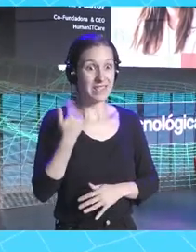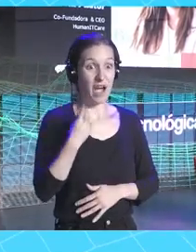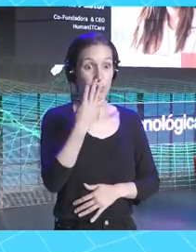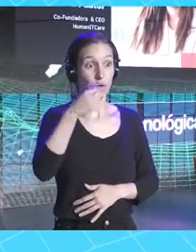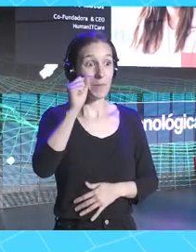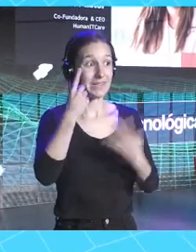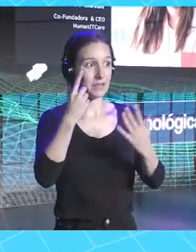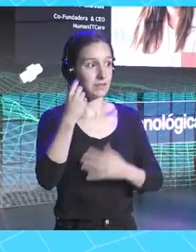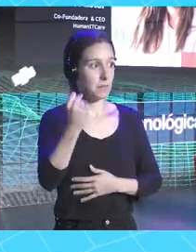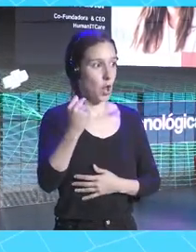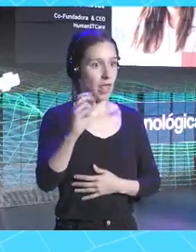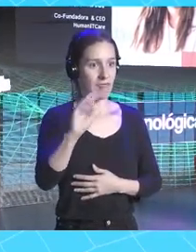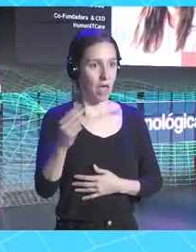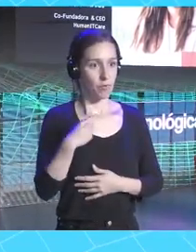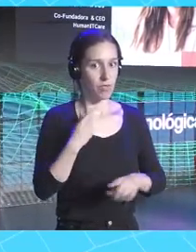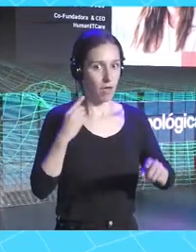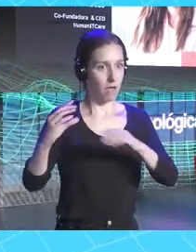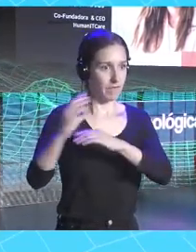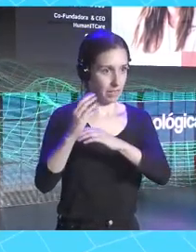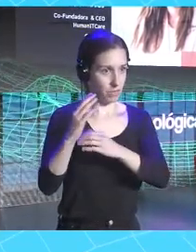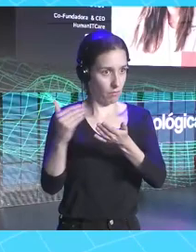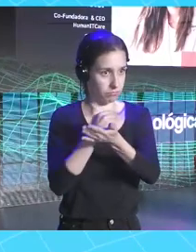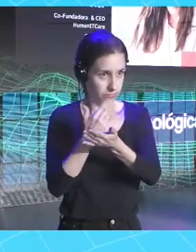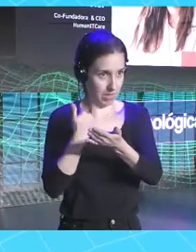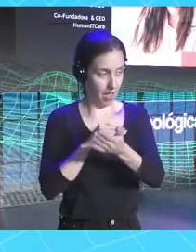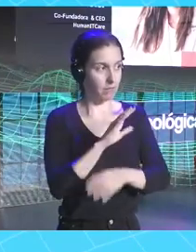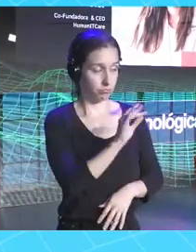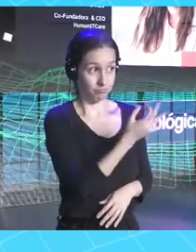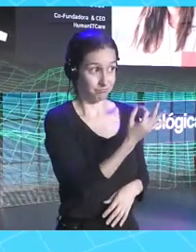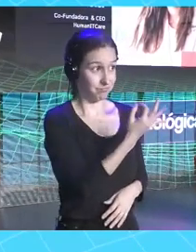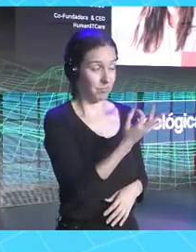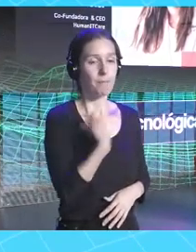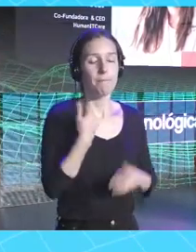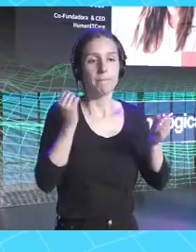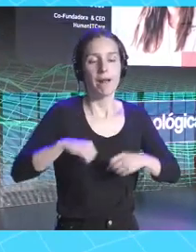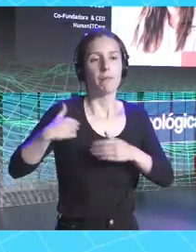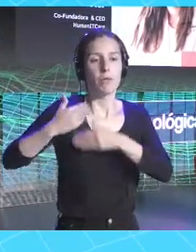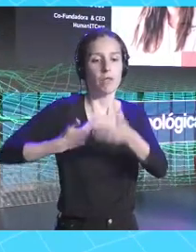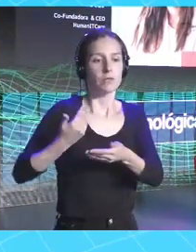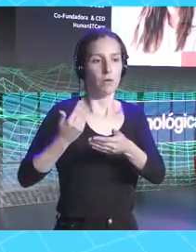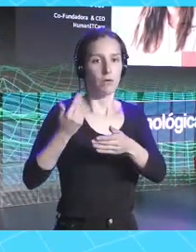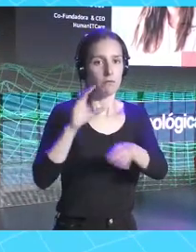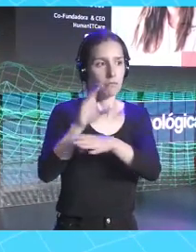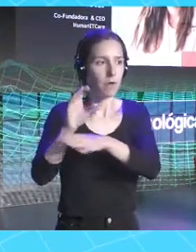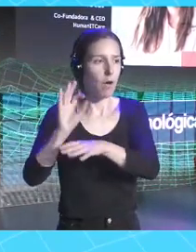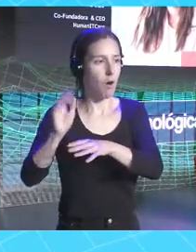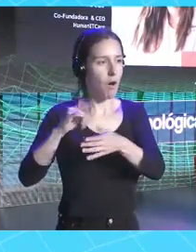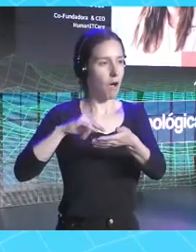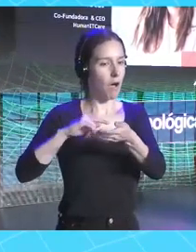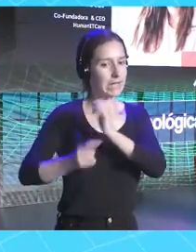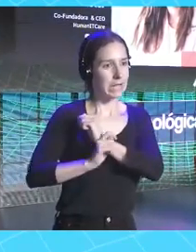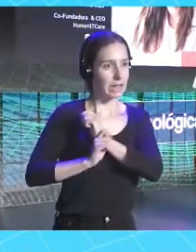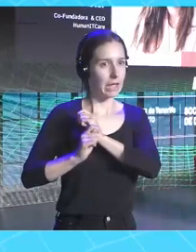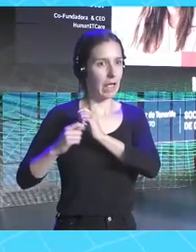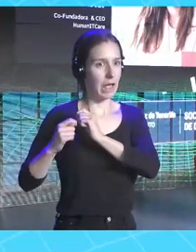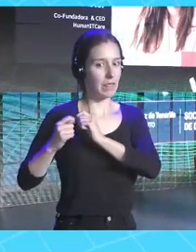acumulados en financiación cómo es ese proceso de financiación o esa estrategia que ha seguido desde el principio hasta ahora